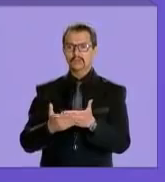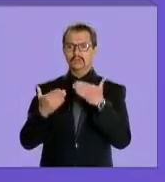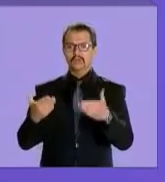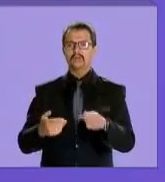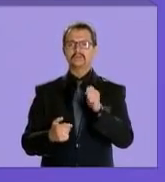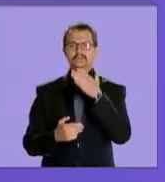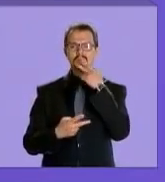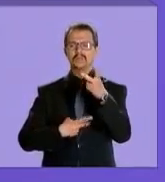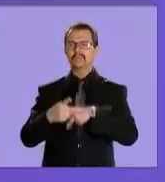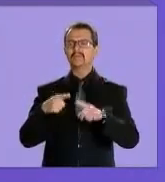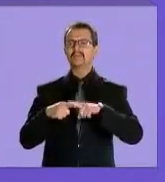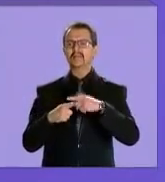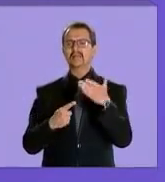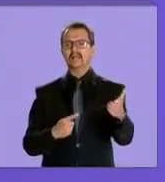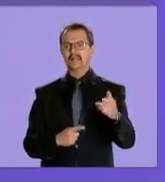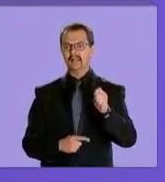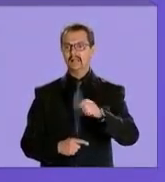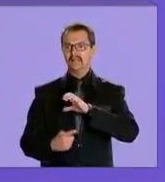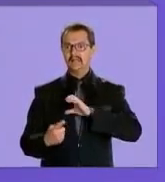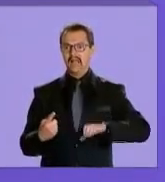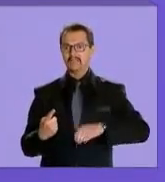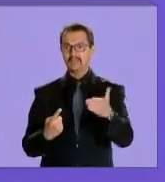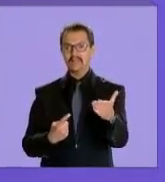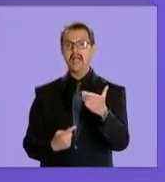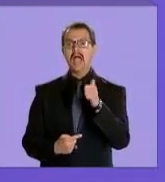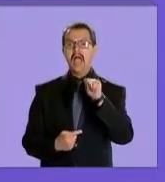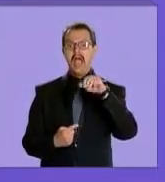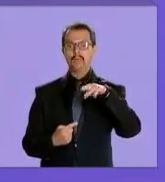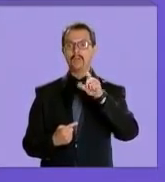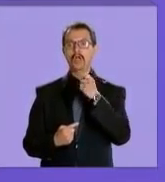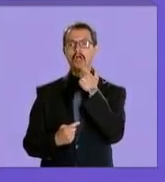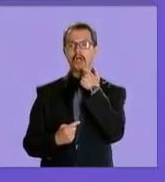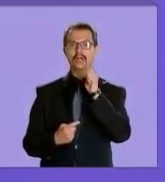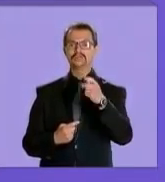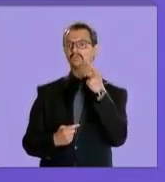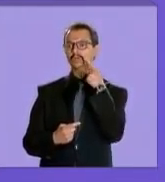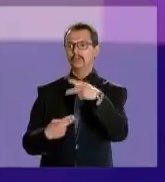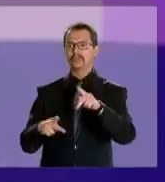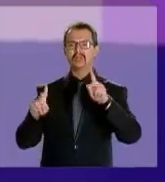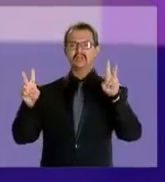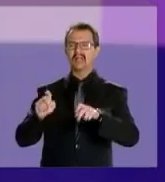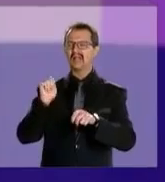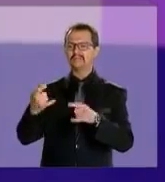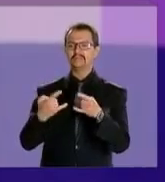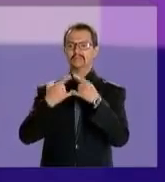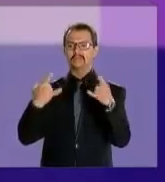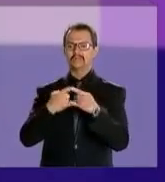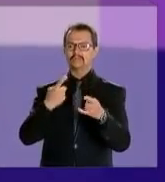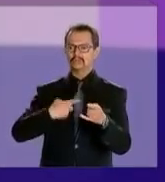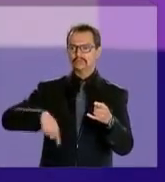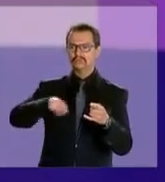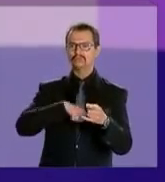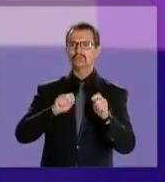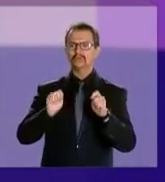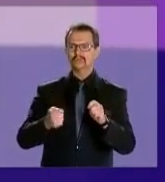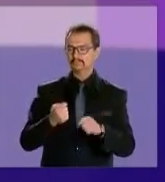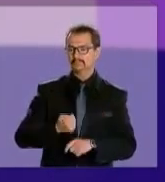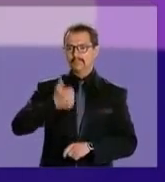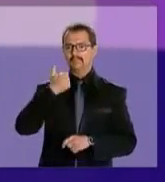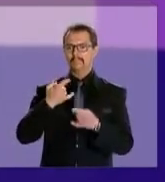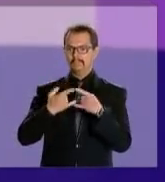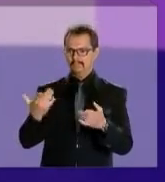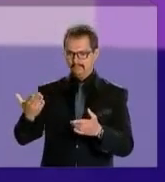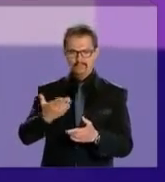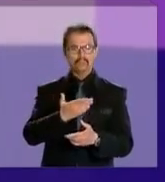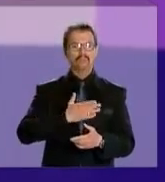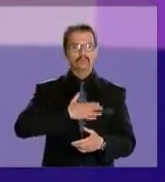andrés manuel lópez obrador de la coalición juntos haremos historia muy buena calidad y buenas noches al candidato josé antonio meade candidato de la